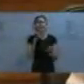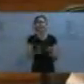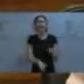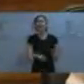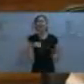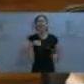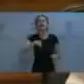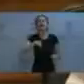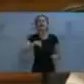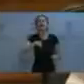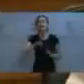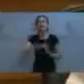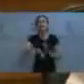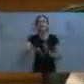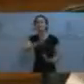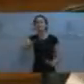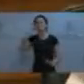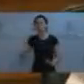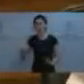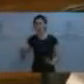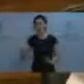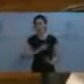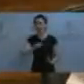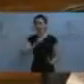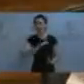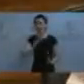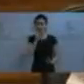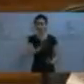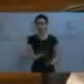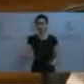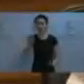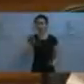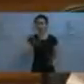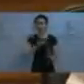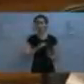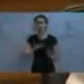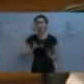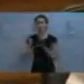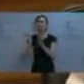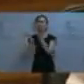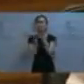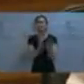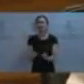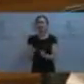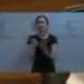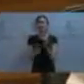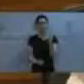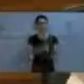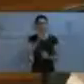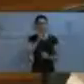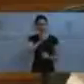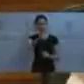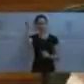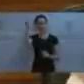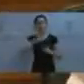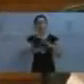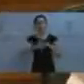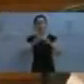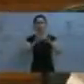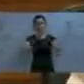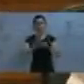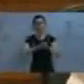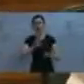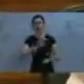programas europeos y estatales que utilizan todas las comunidades autónomas, sino que algunas están utilizando programas pilotos, pues mire, con agencias de colocación para